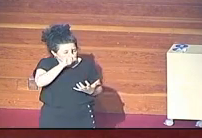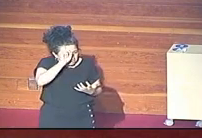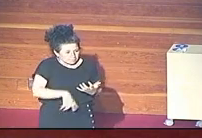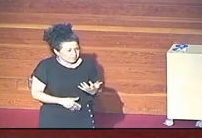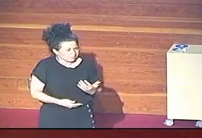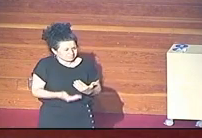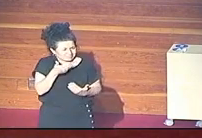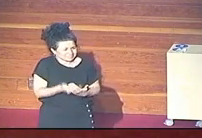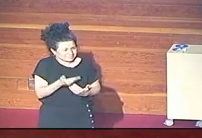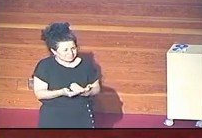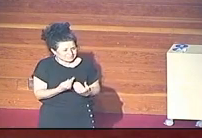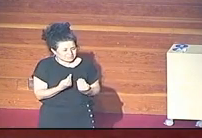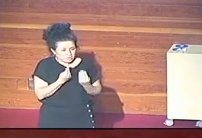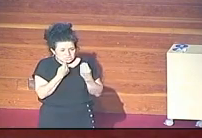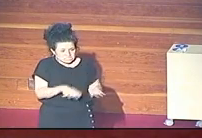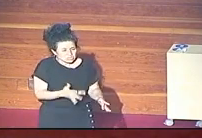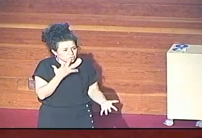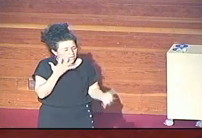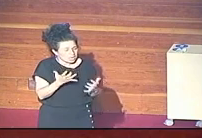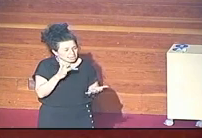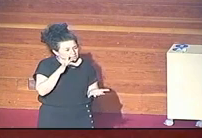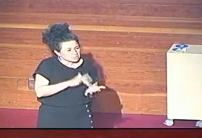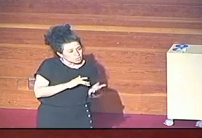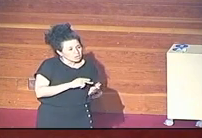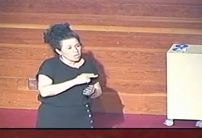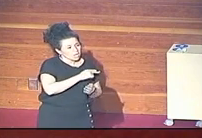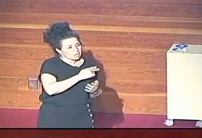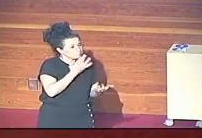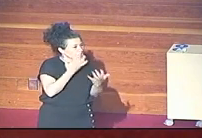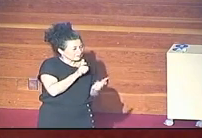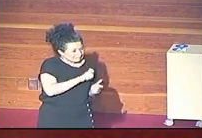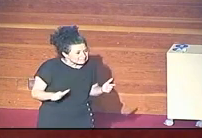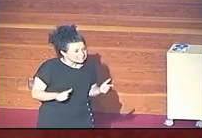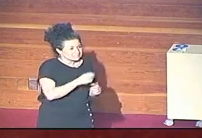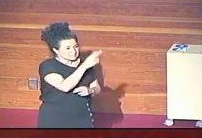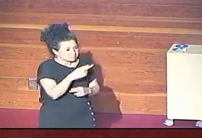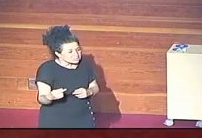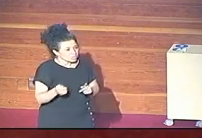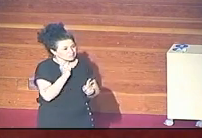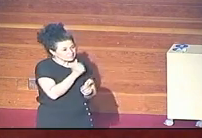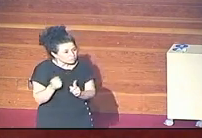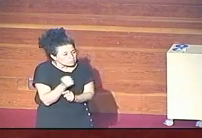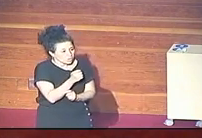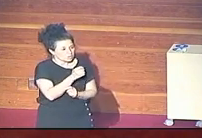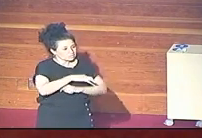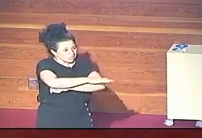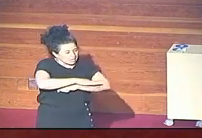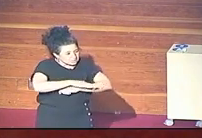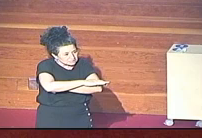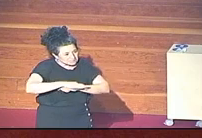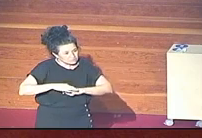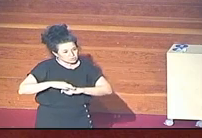arte ha habido artistas pintores escultores arquitectos que se han inspirado en la naturaleza para para